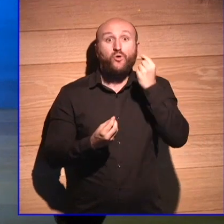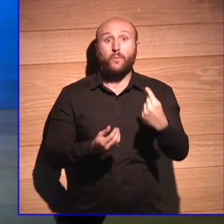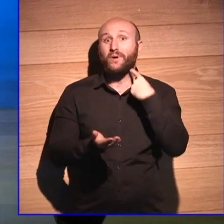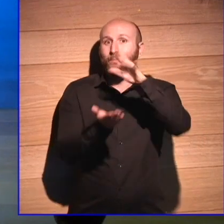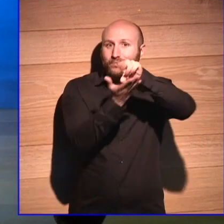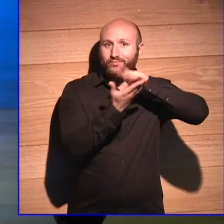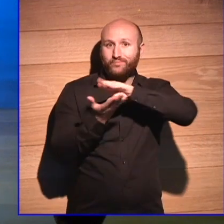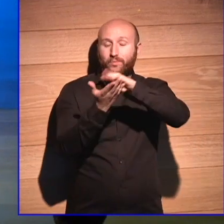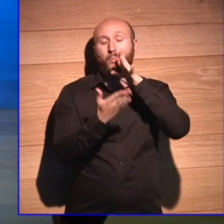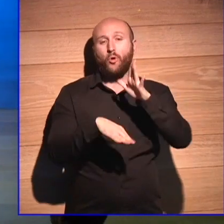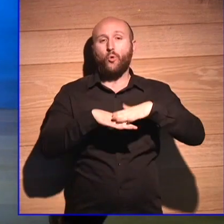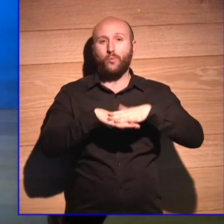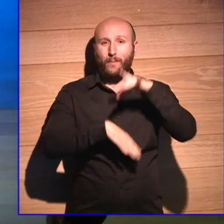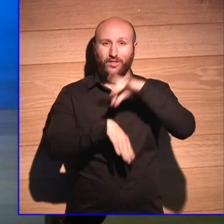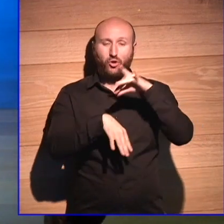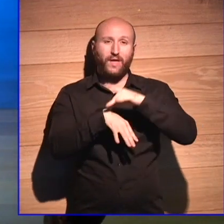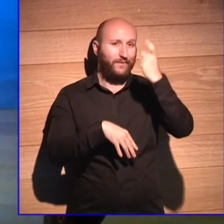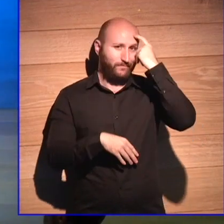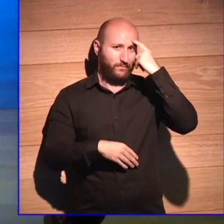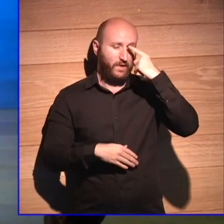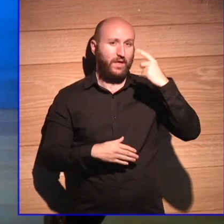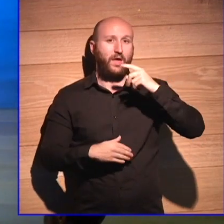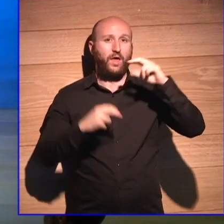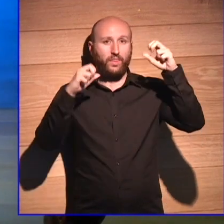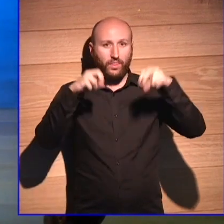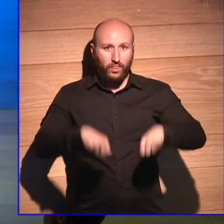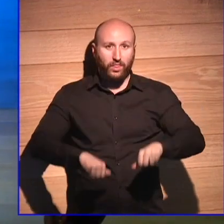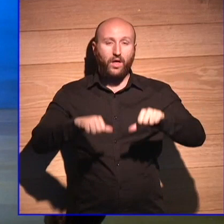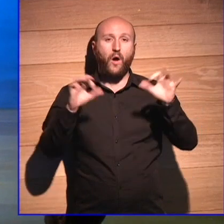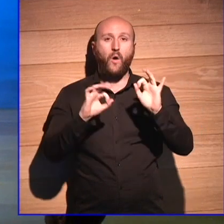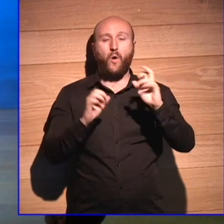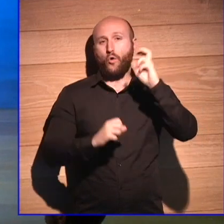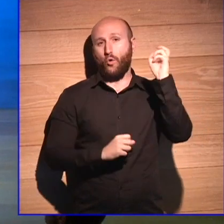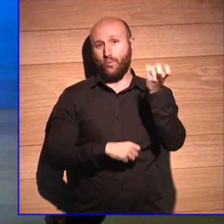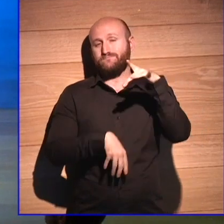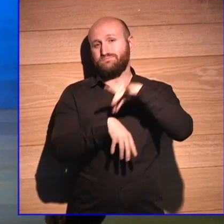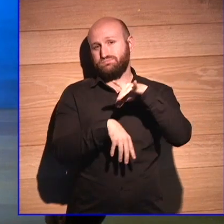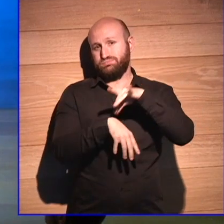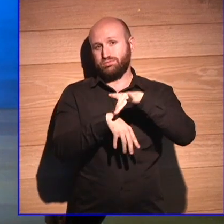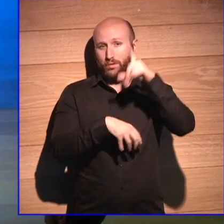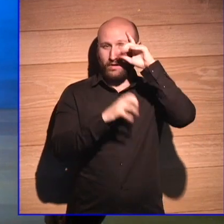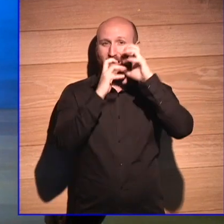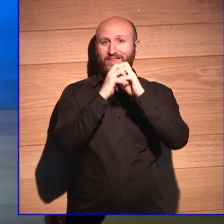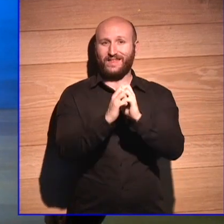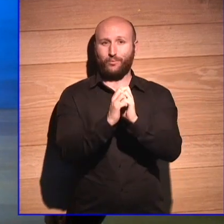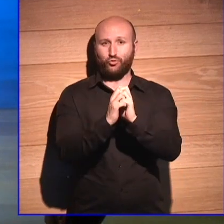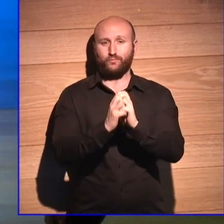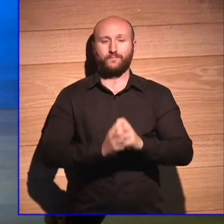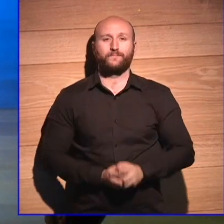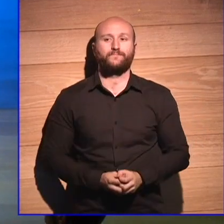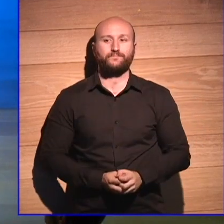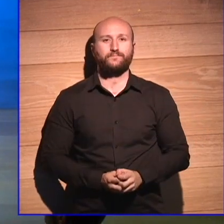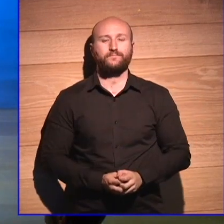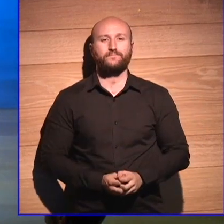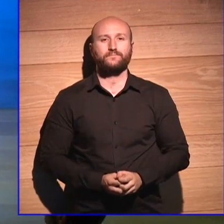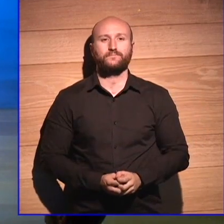las patologías neurodegenerativas y otras patologías asociadas en general al espectro amplio del cerebro. Entonces empezamos